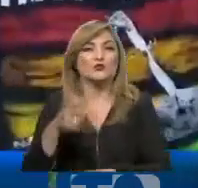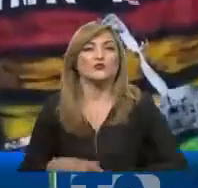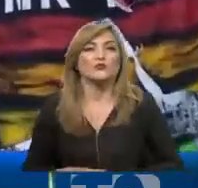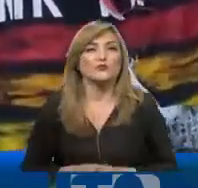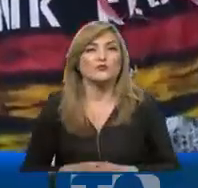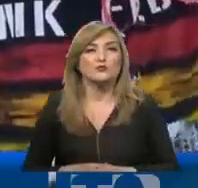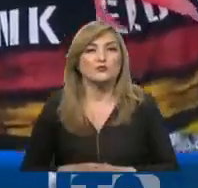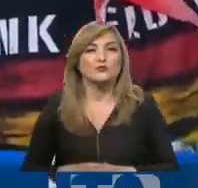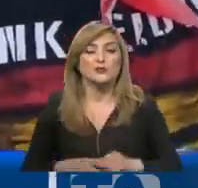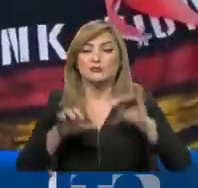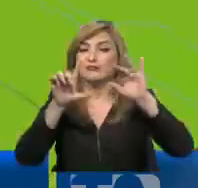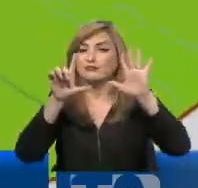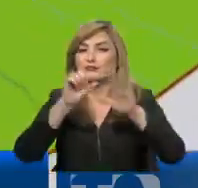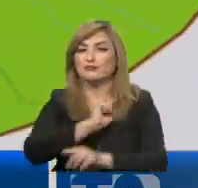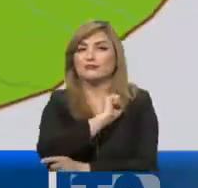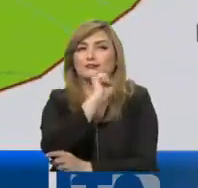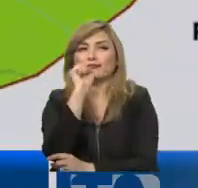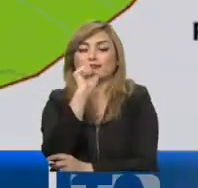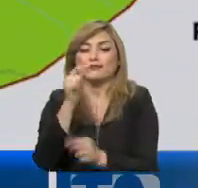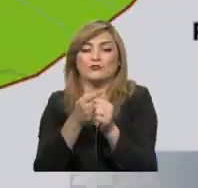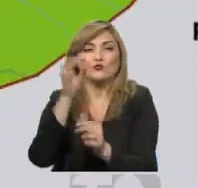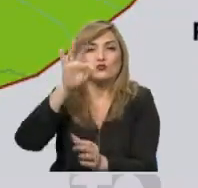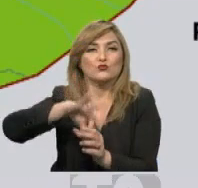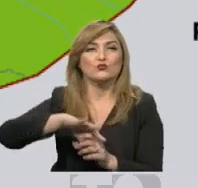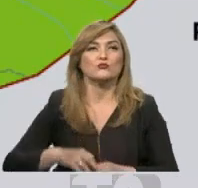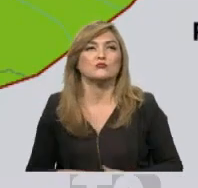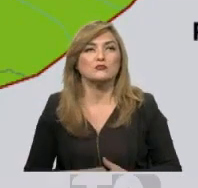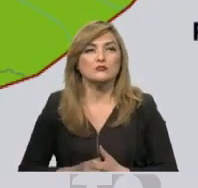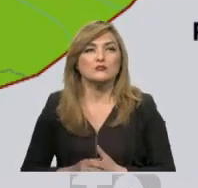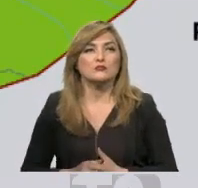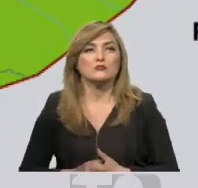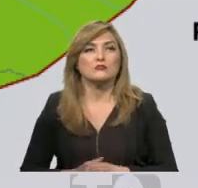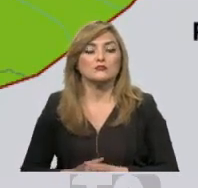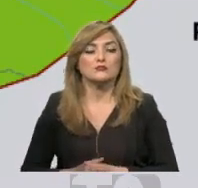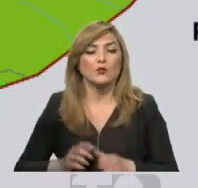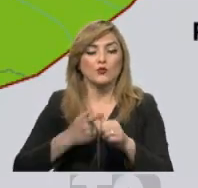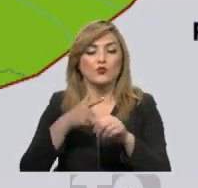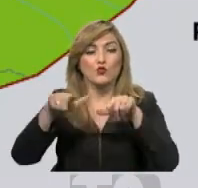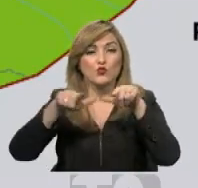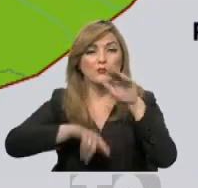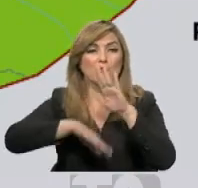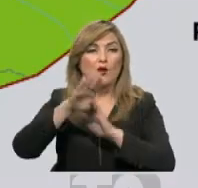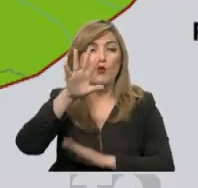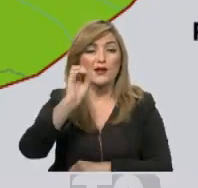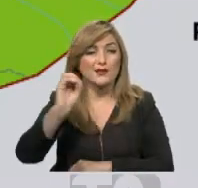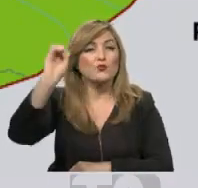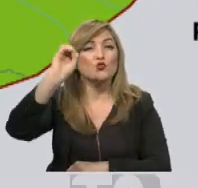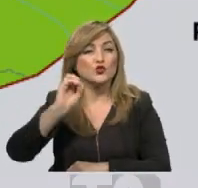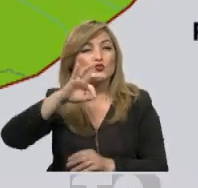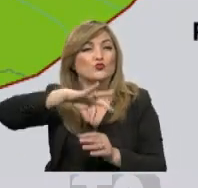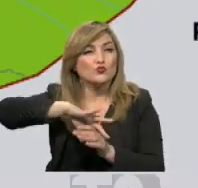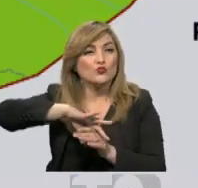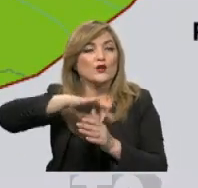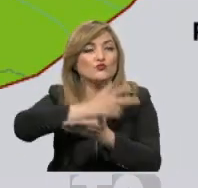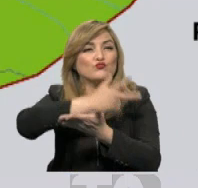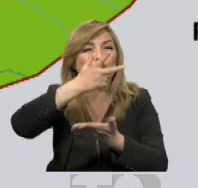de 7 de ellas, ganaría incluso en primera vuelta. Pérez alcanza el primer lugar con más del 40% de los votos